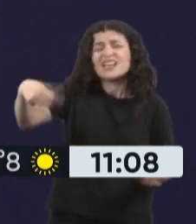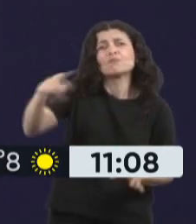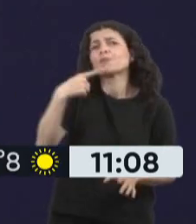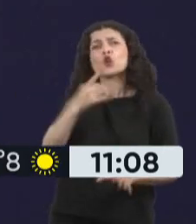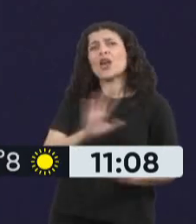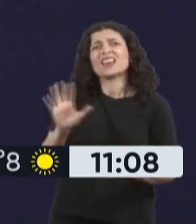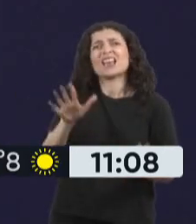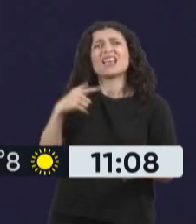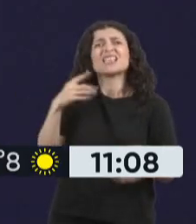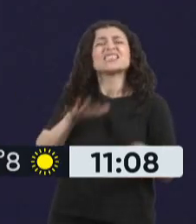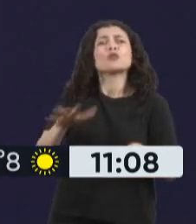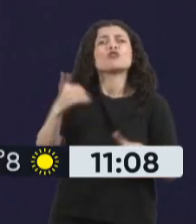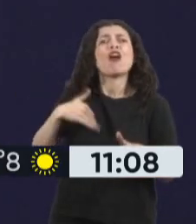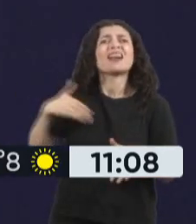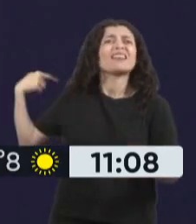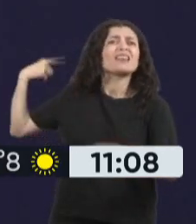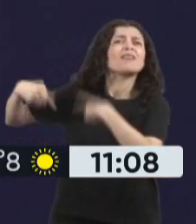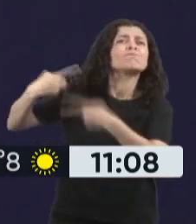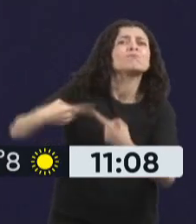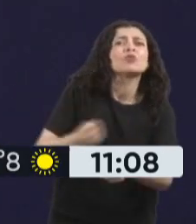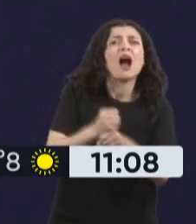Argentina, no entienden las causas del